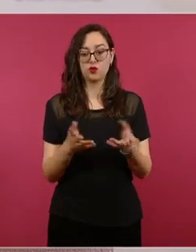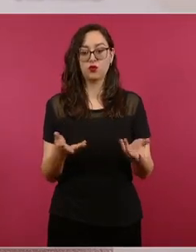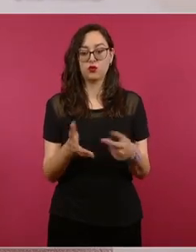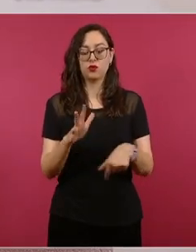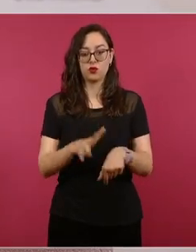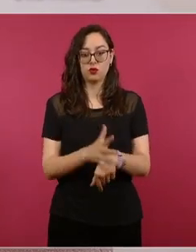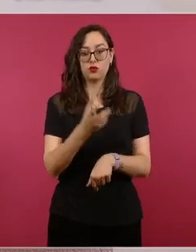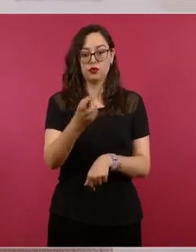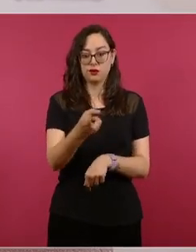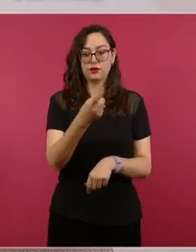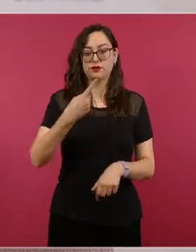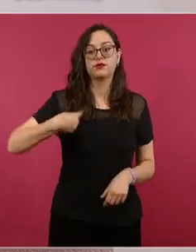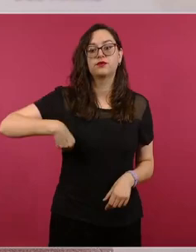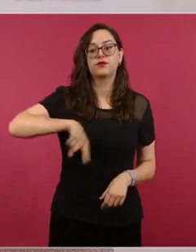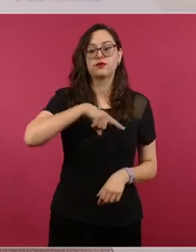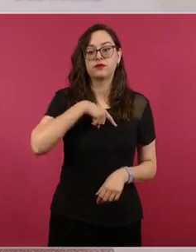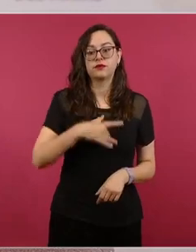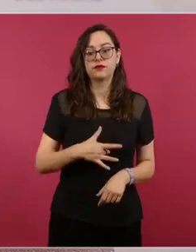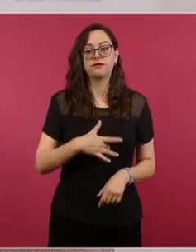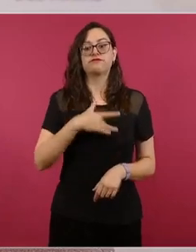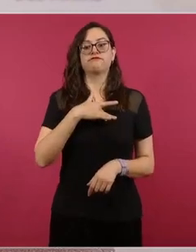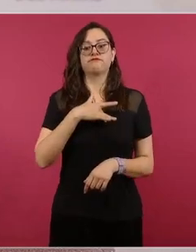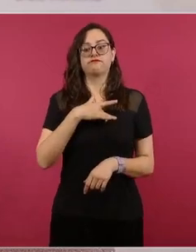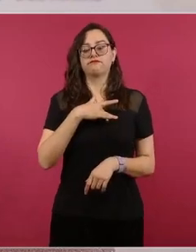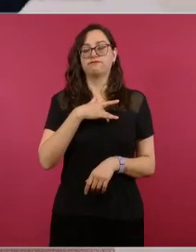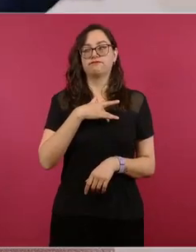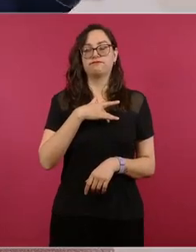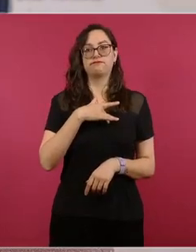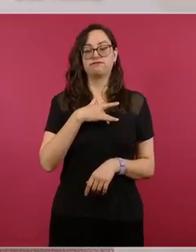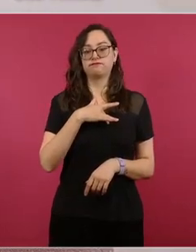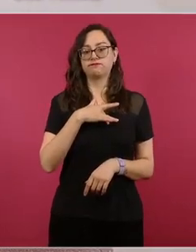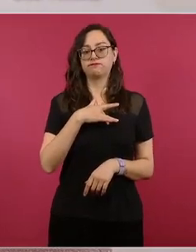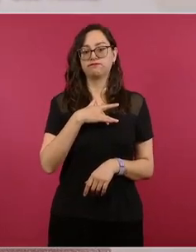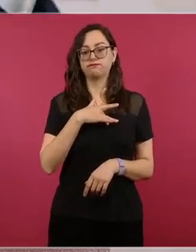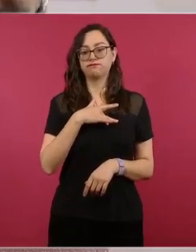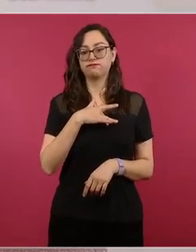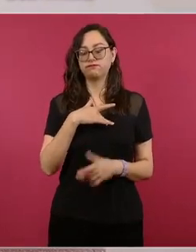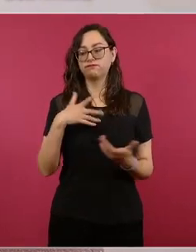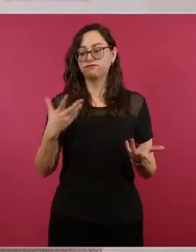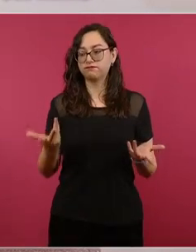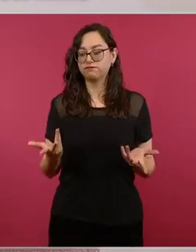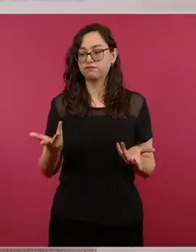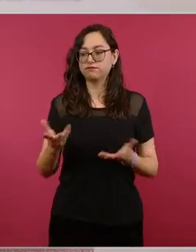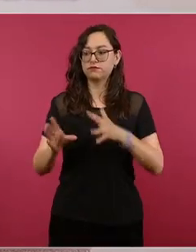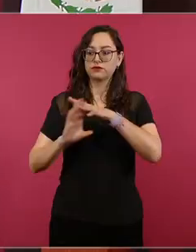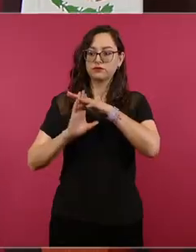si tenemos los migrantes que vienen de